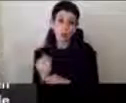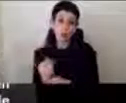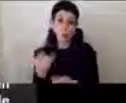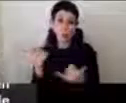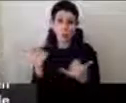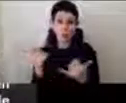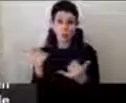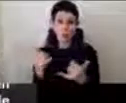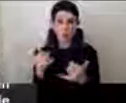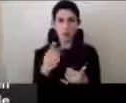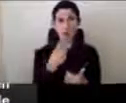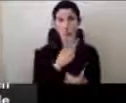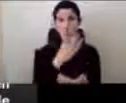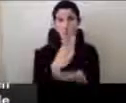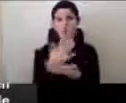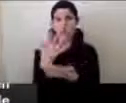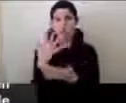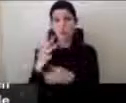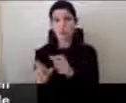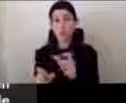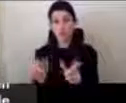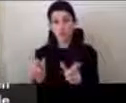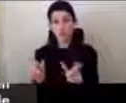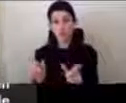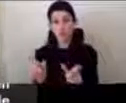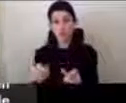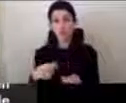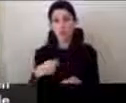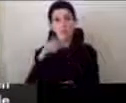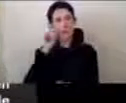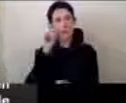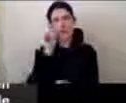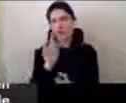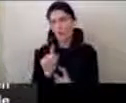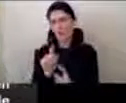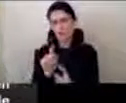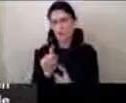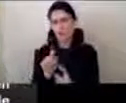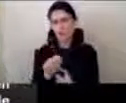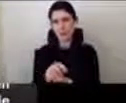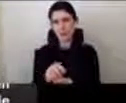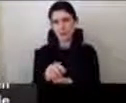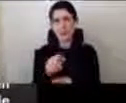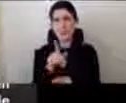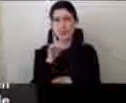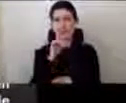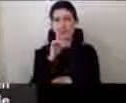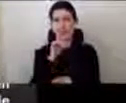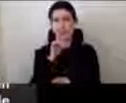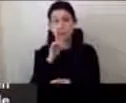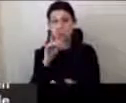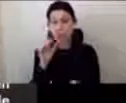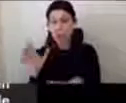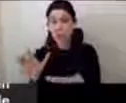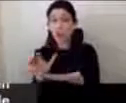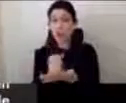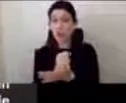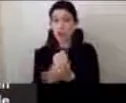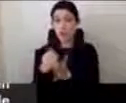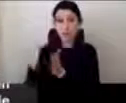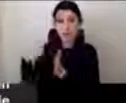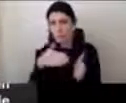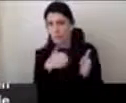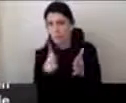5 personas. Es uno de mis juegos favoritos. Aquí vas a tener que lograr recorridos o rutas de